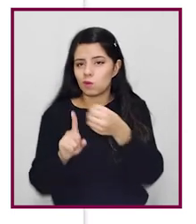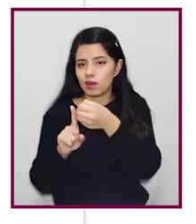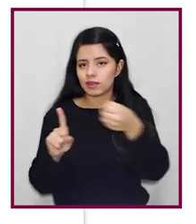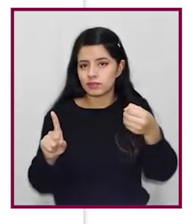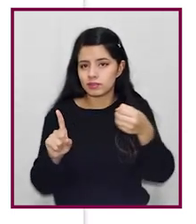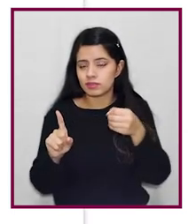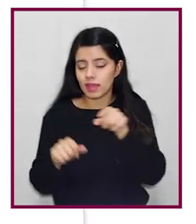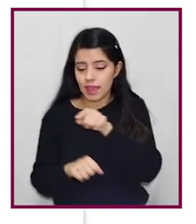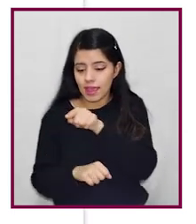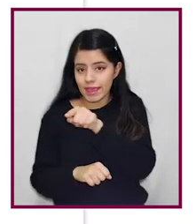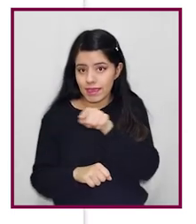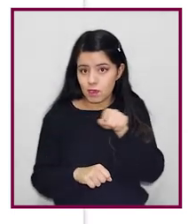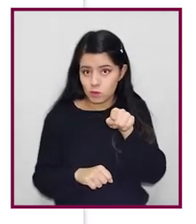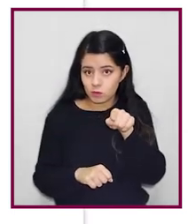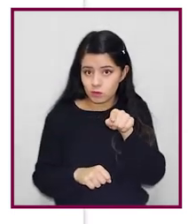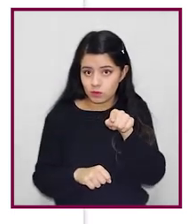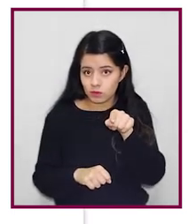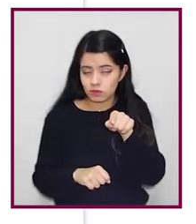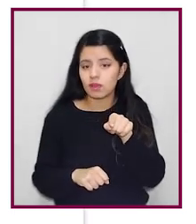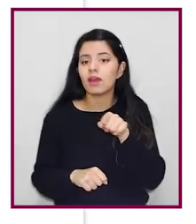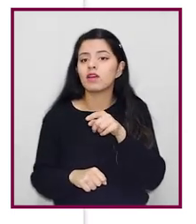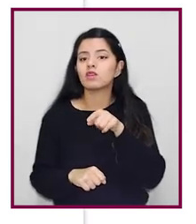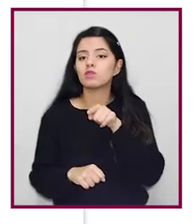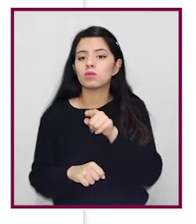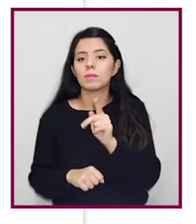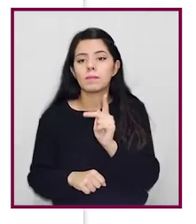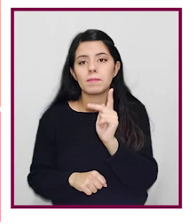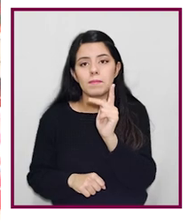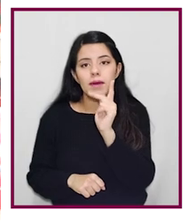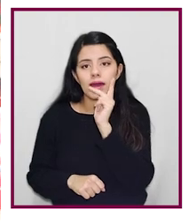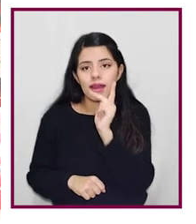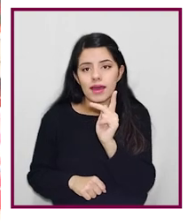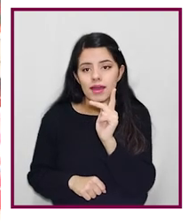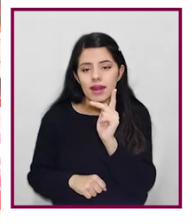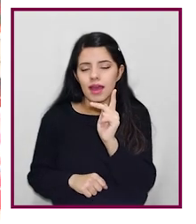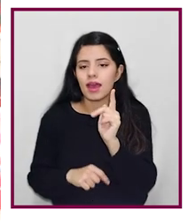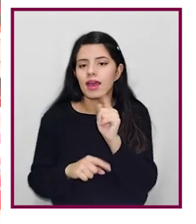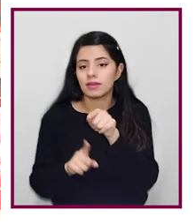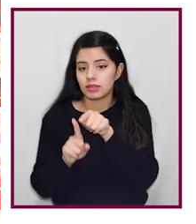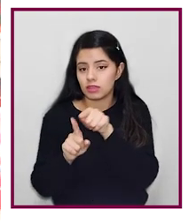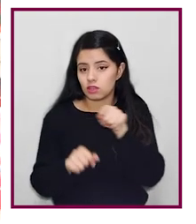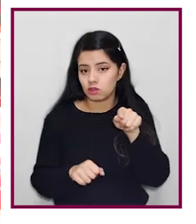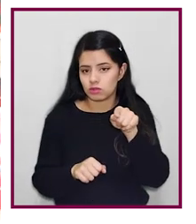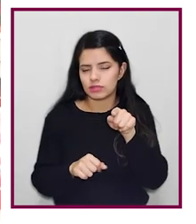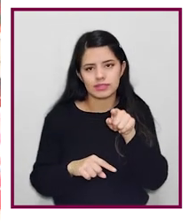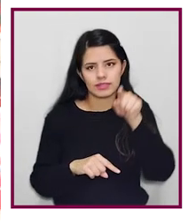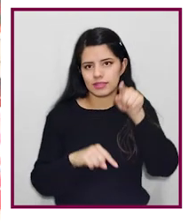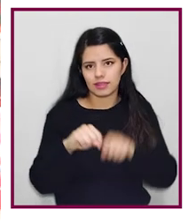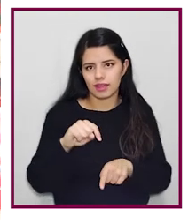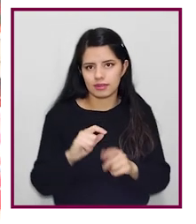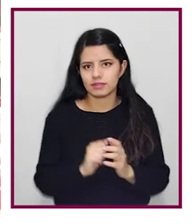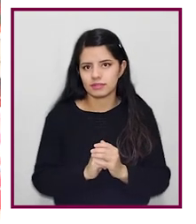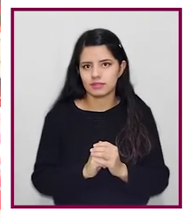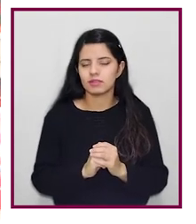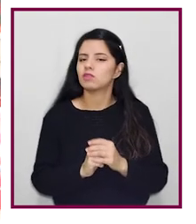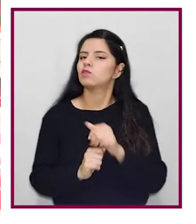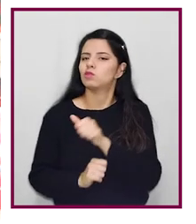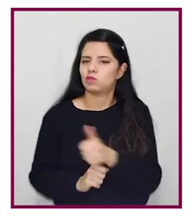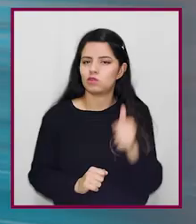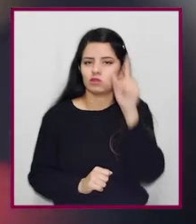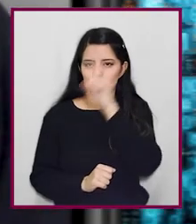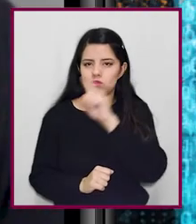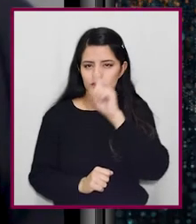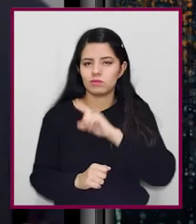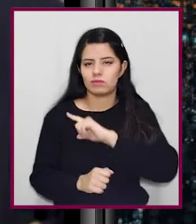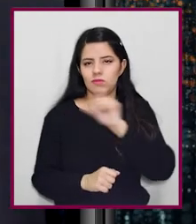estás diciendo al motor de búsqueda que excluya la palabra que va después del guión. Y tengo algunos otros consejos, volvamos